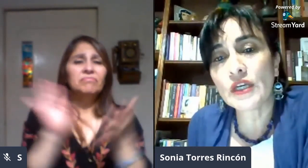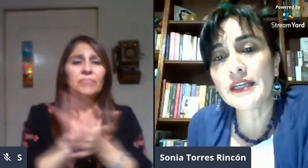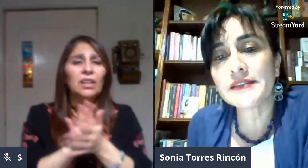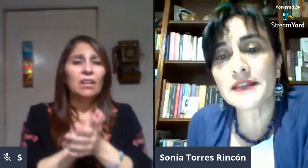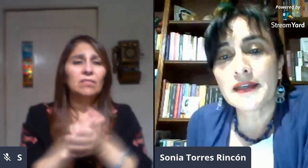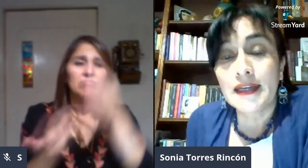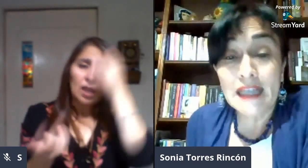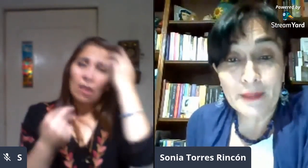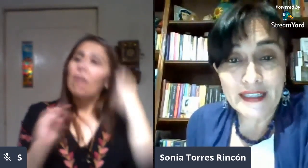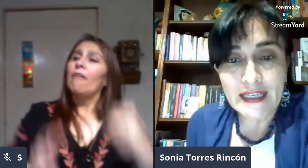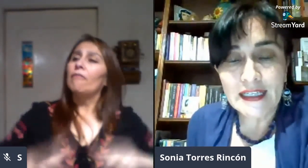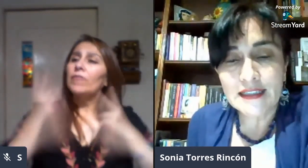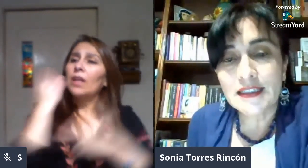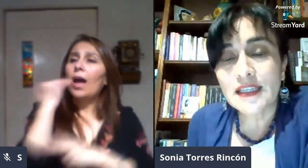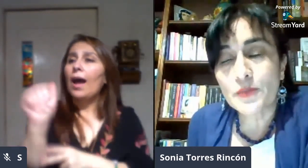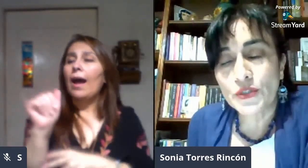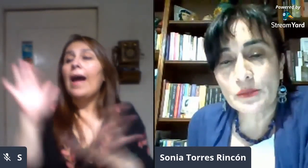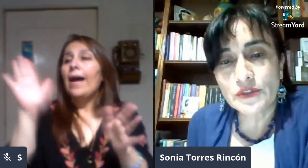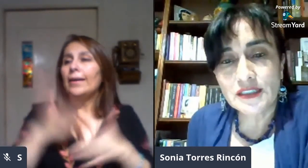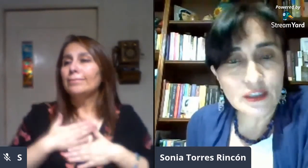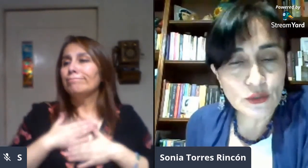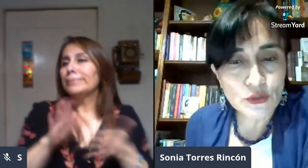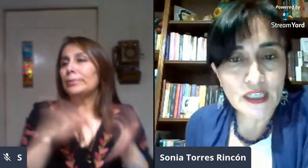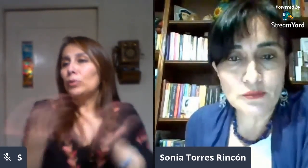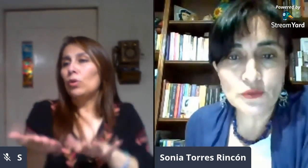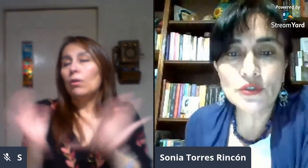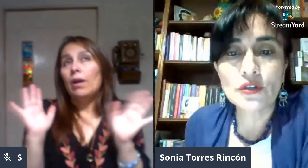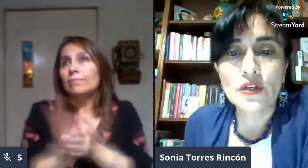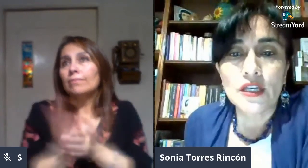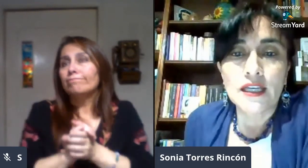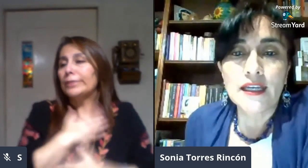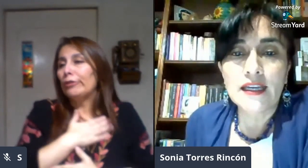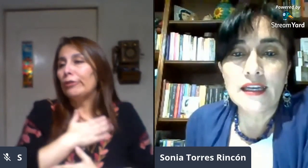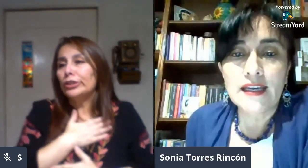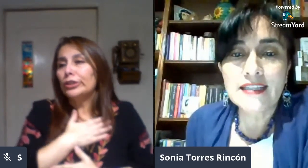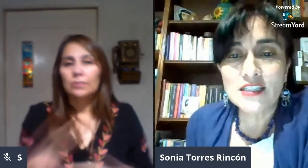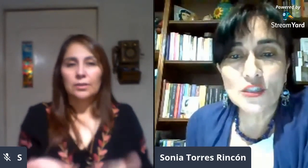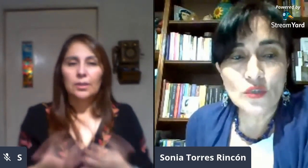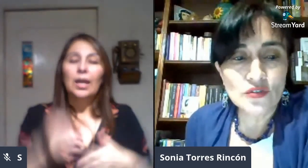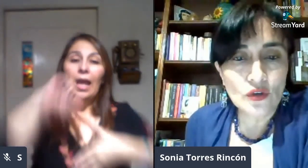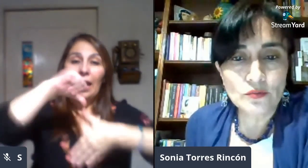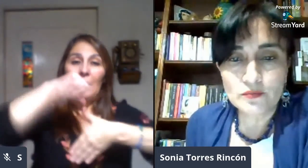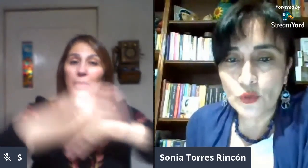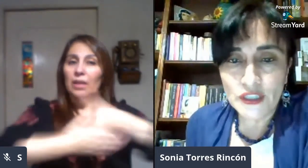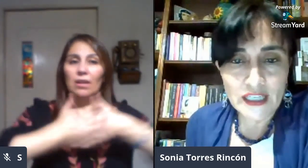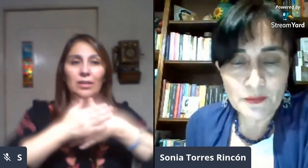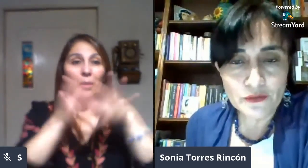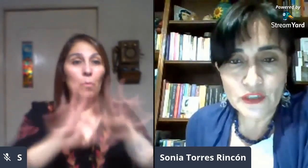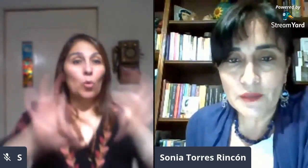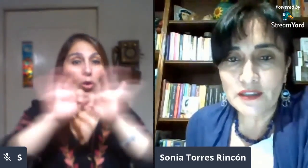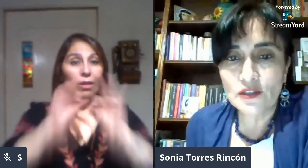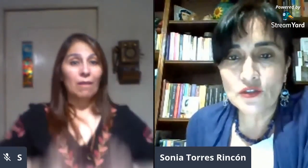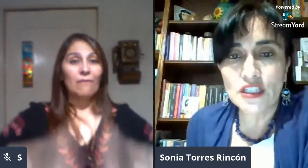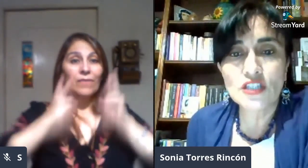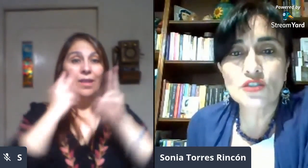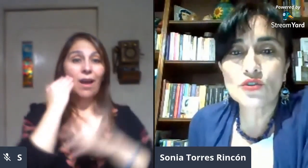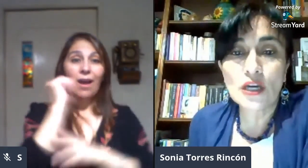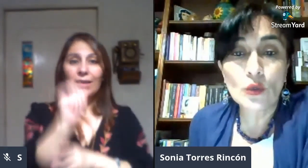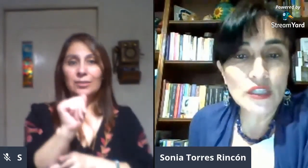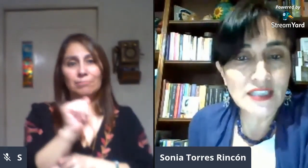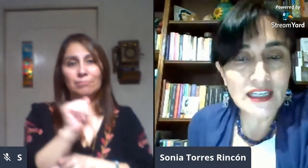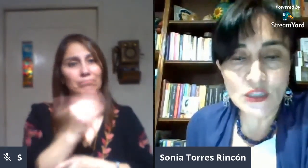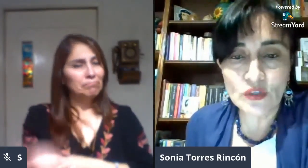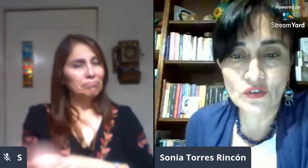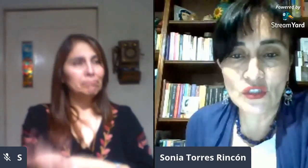las mujeres en América Latina y podríamos decir incluso en el mundo, esta situación vulnera profundamente los